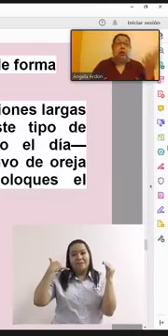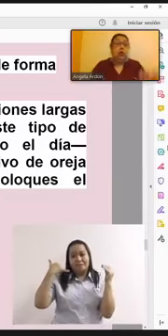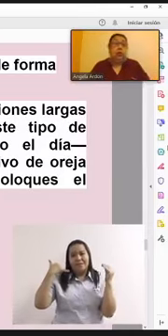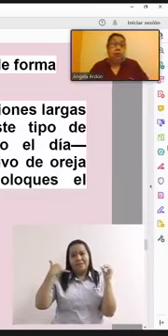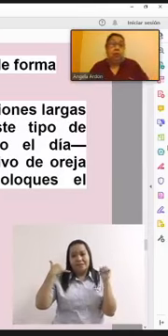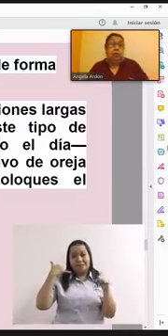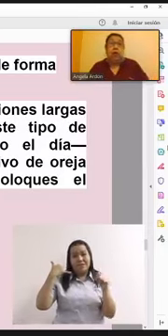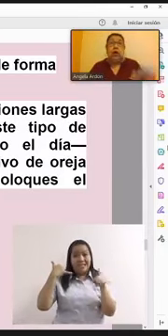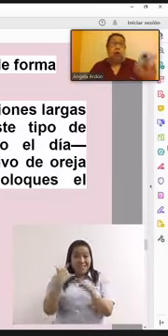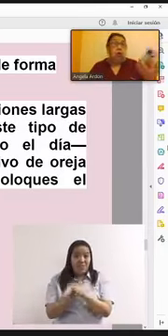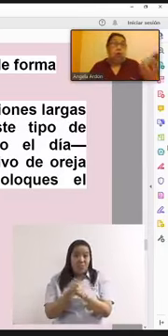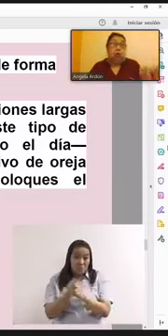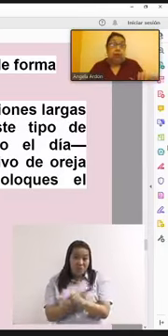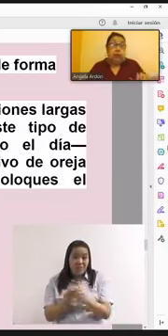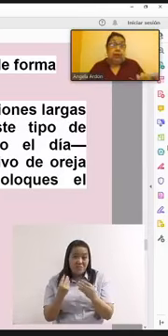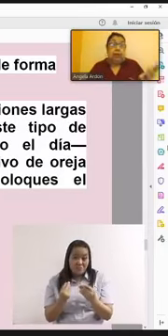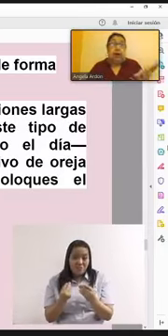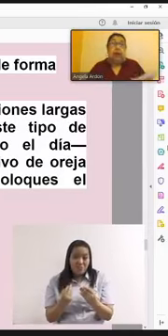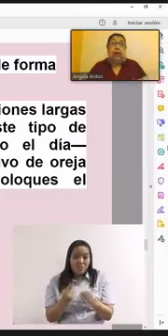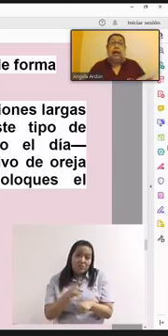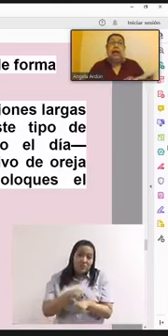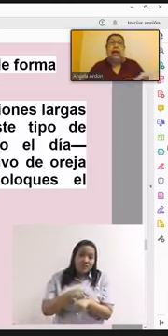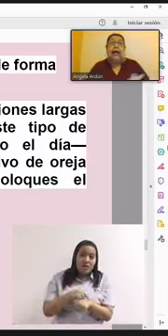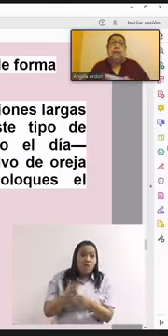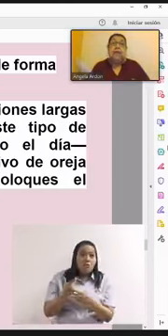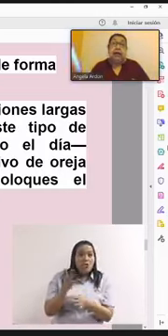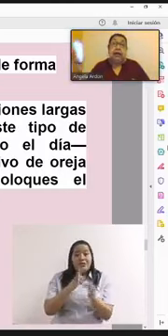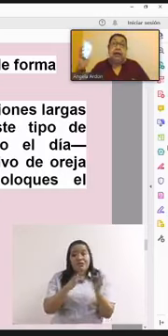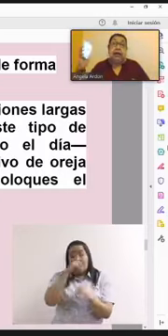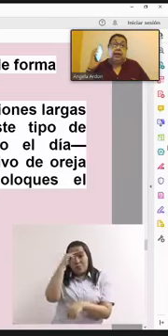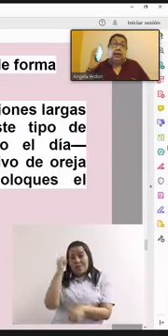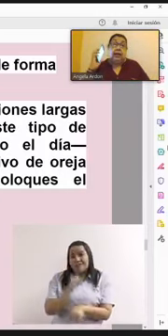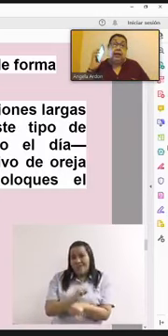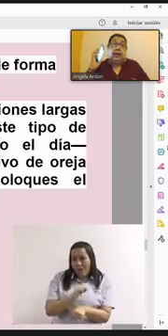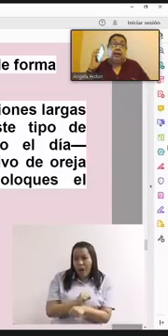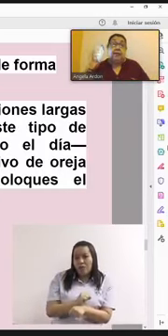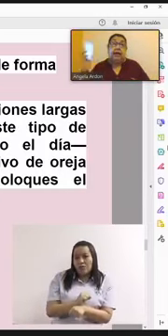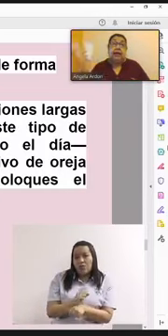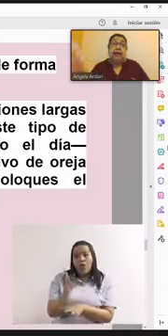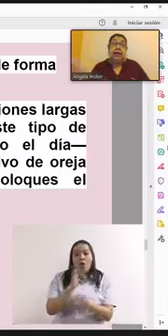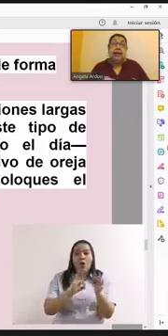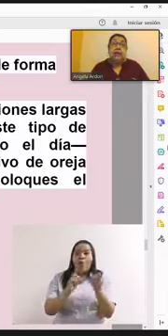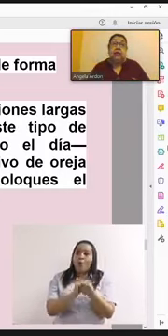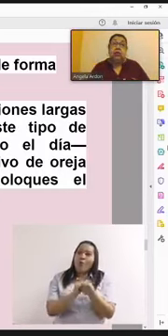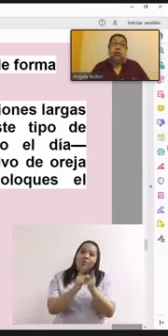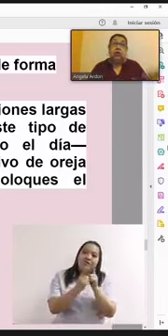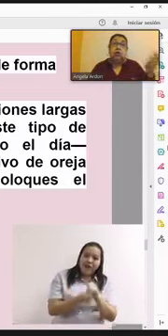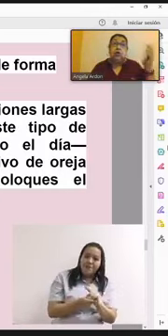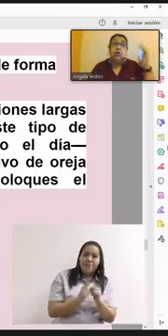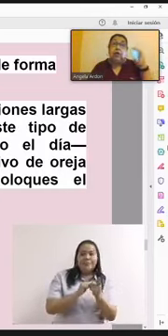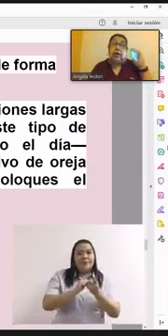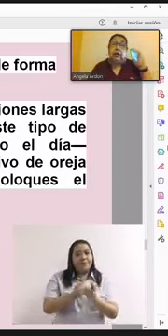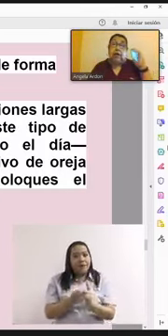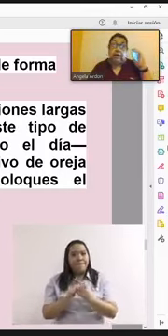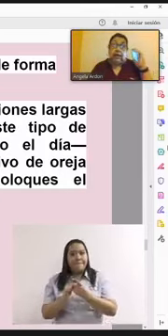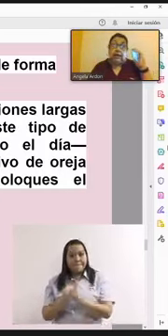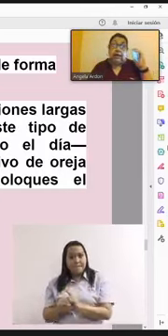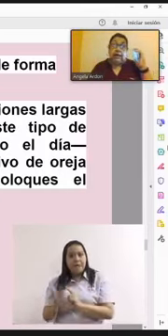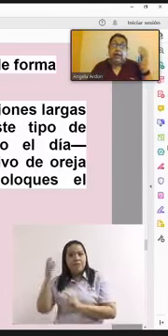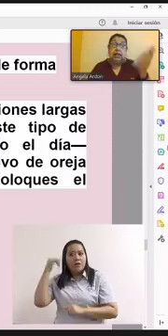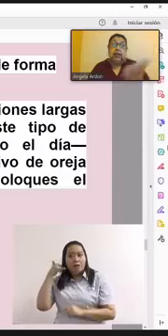Si lo usas por hora, por tu motivo de trabajo, ok, cambia. Cambia cada 30 minutos de